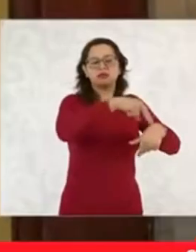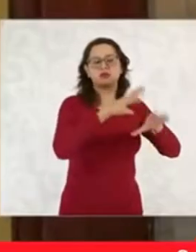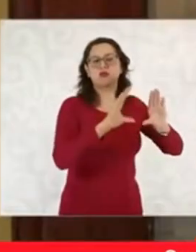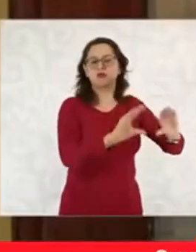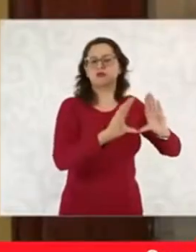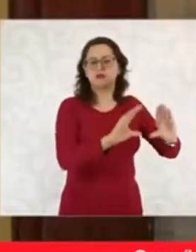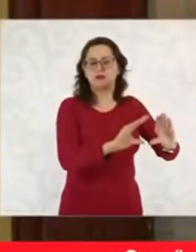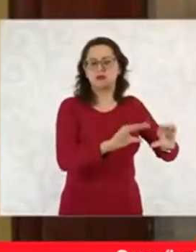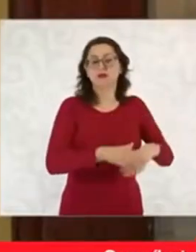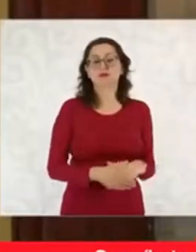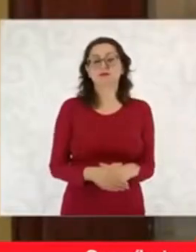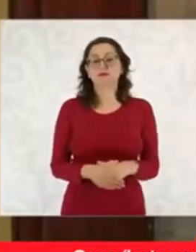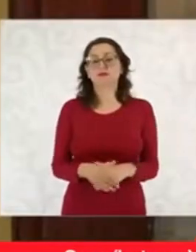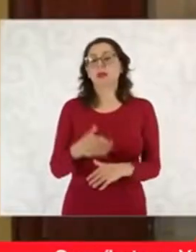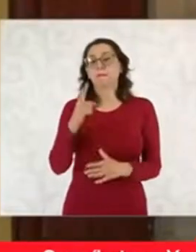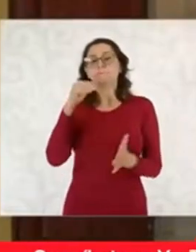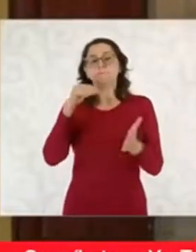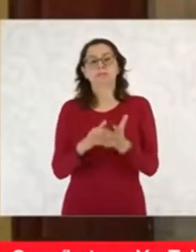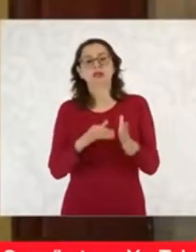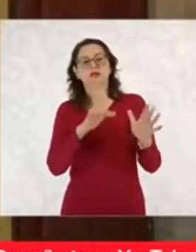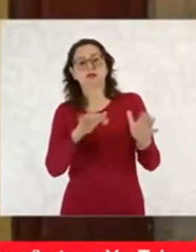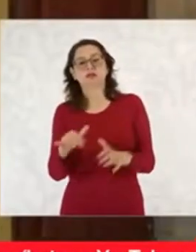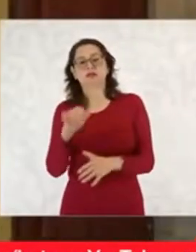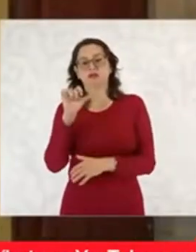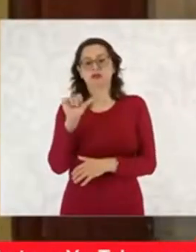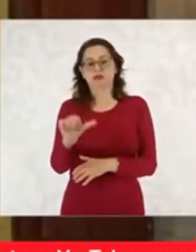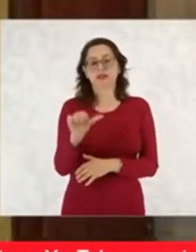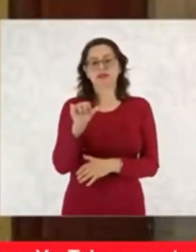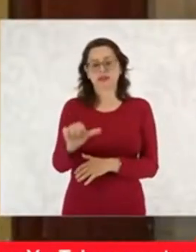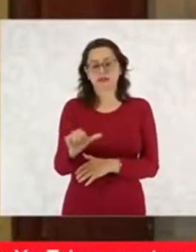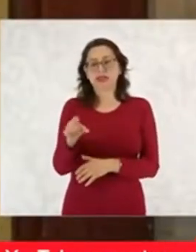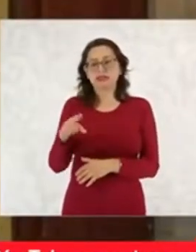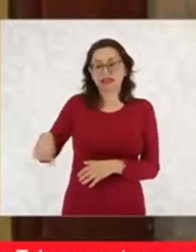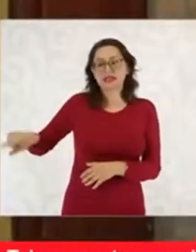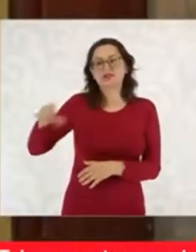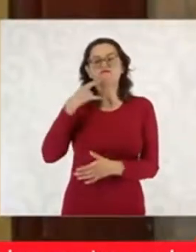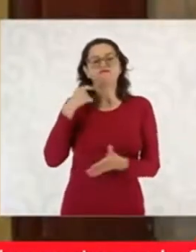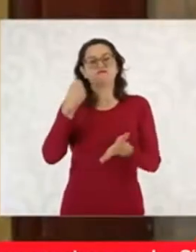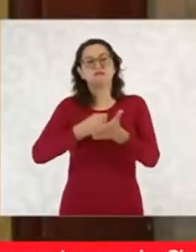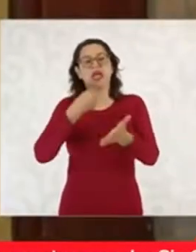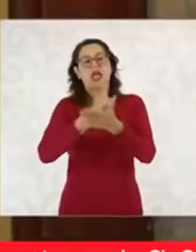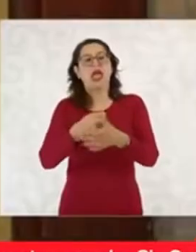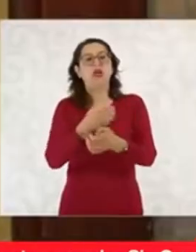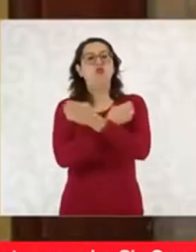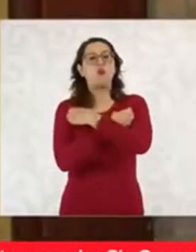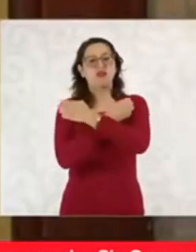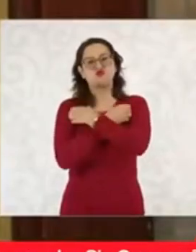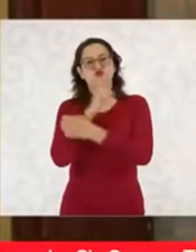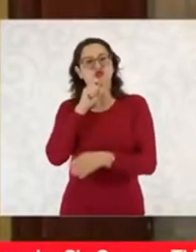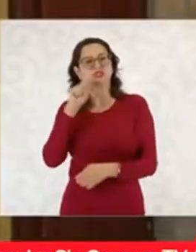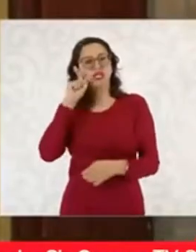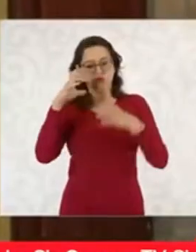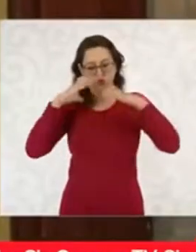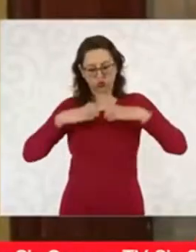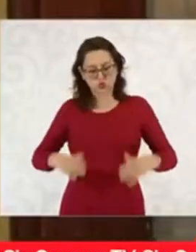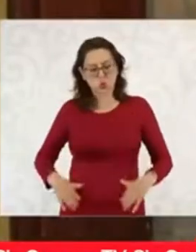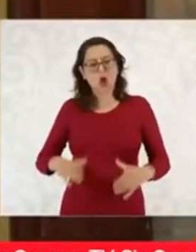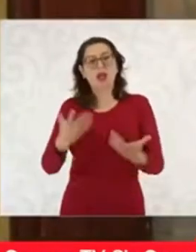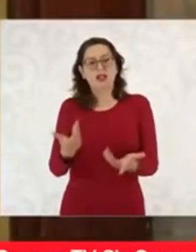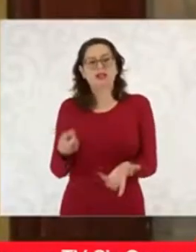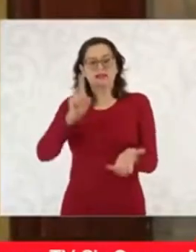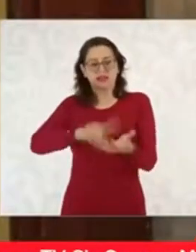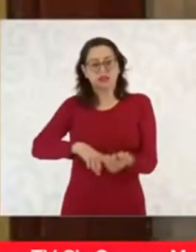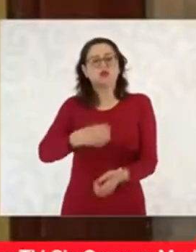profesión. Hermila Galindo, 1916, pugnaba por la educación sexual, que fuera un contenido obligatorio en